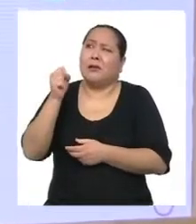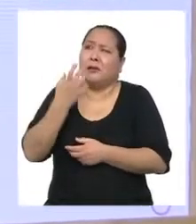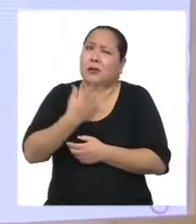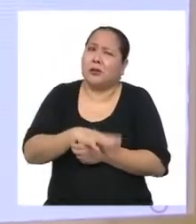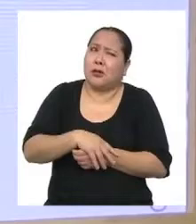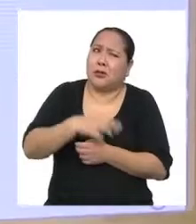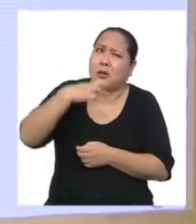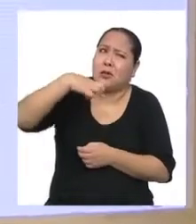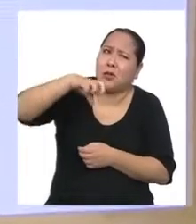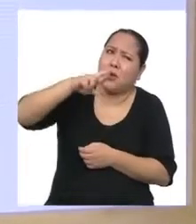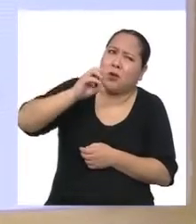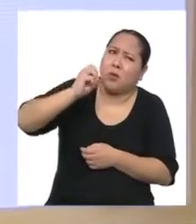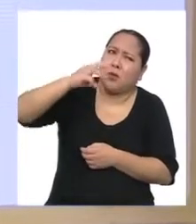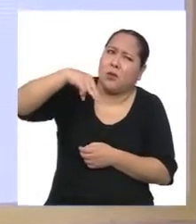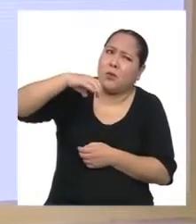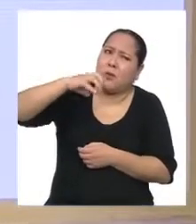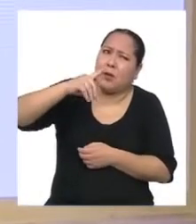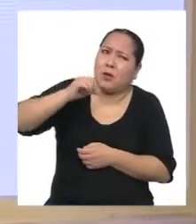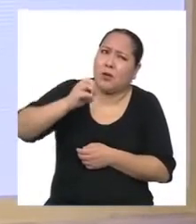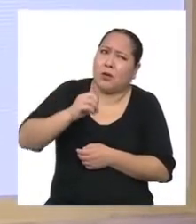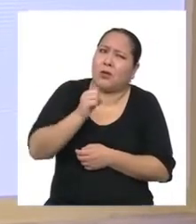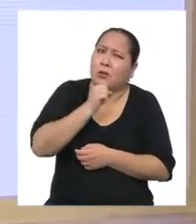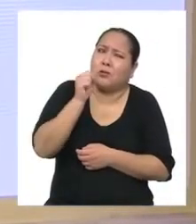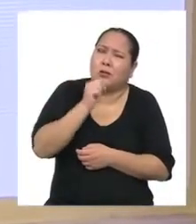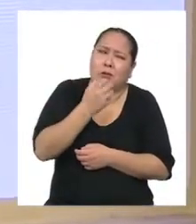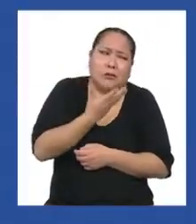al promedio. Obvio.